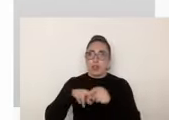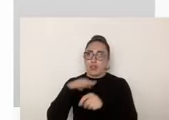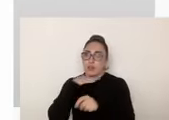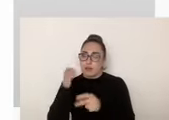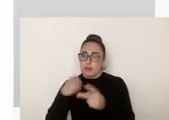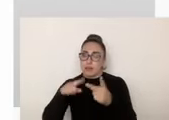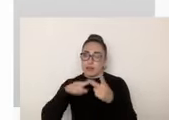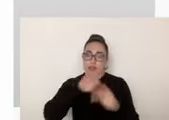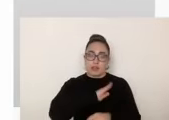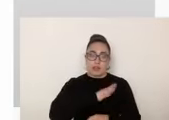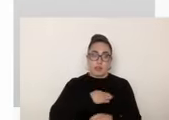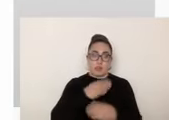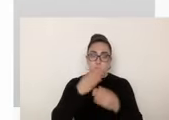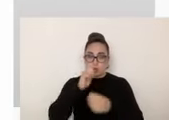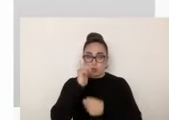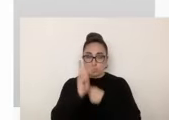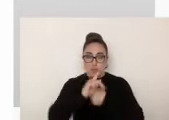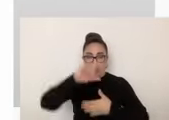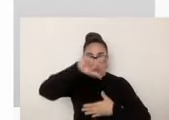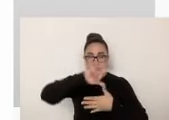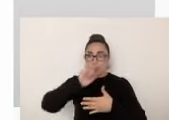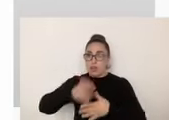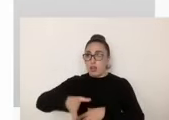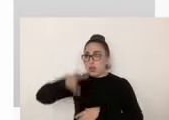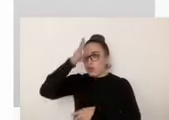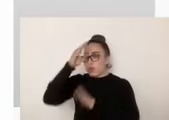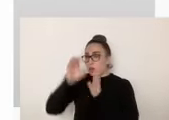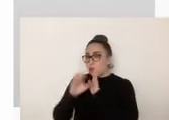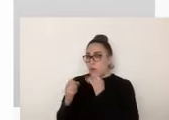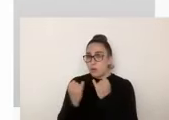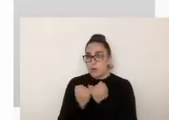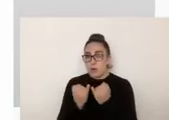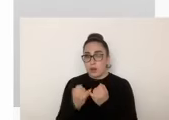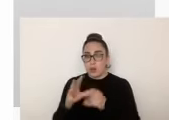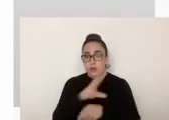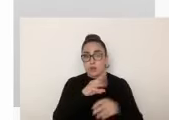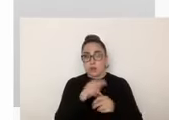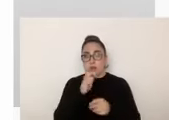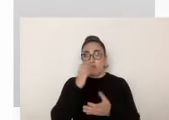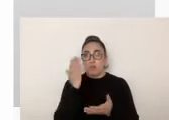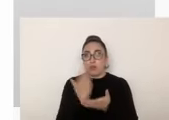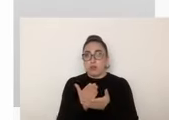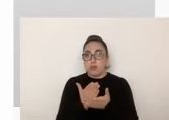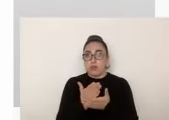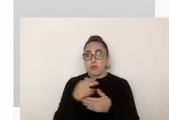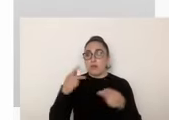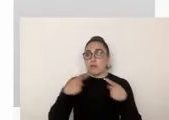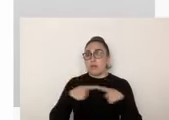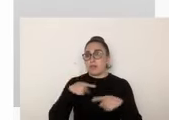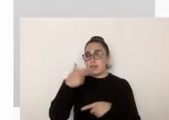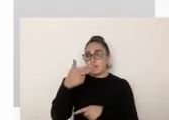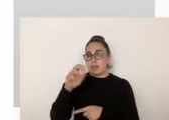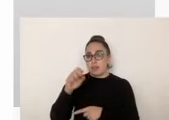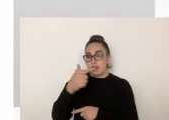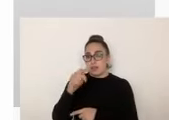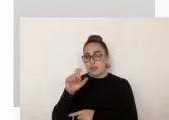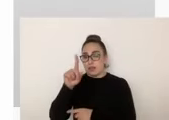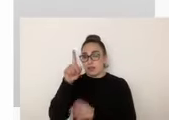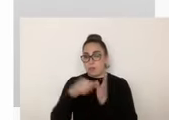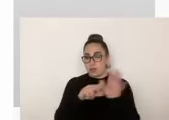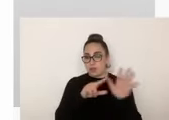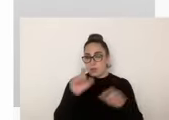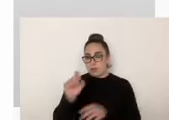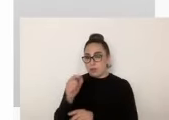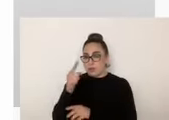países latinoamericanos por influencia, el retribucionismo se acaba en Hegel. Hegel se muere en 1821, pero sin